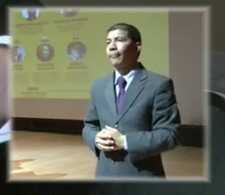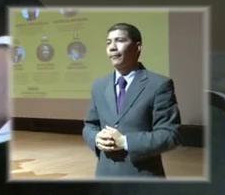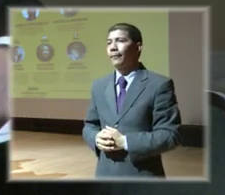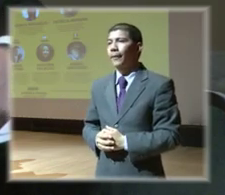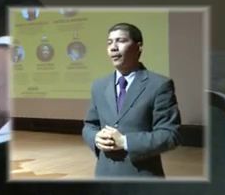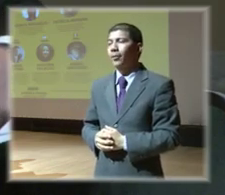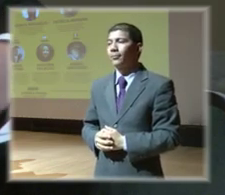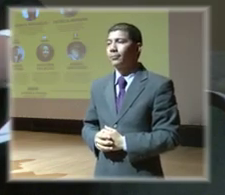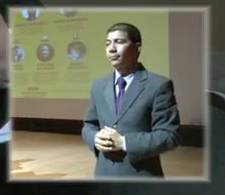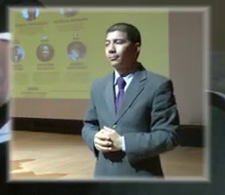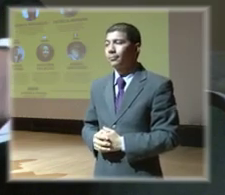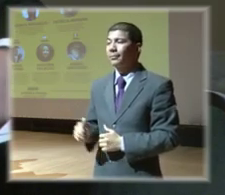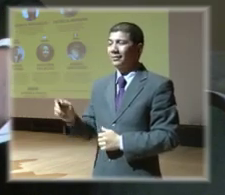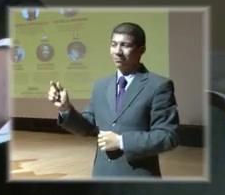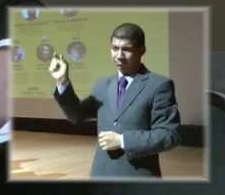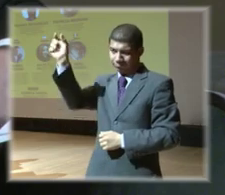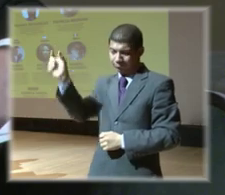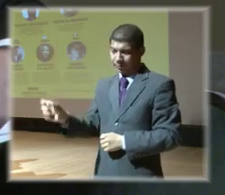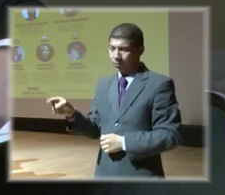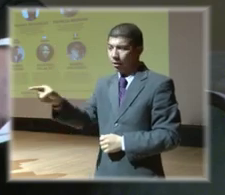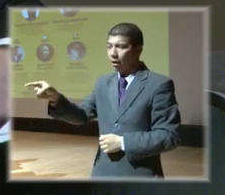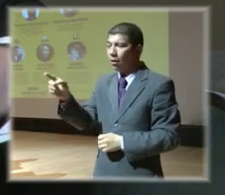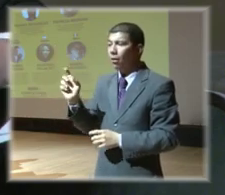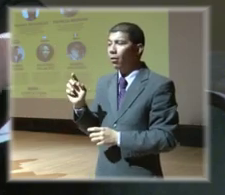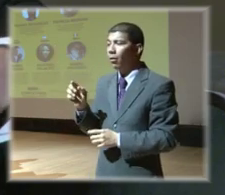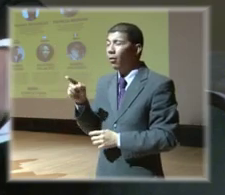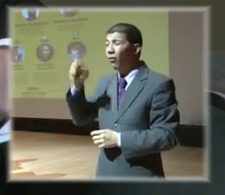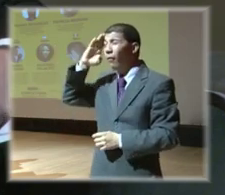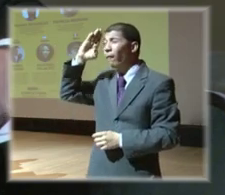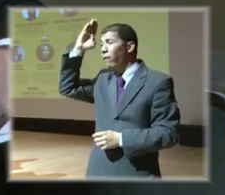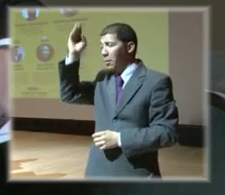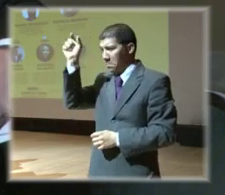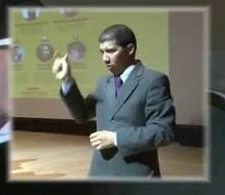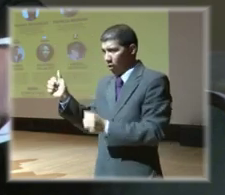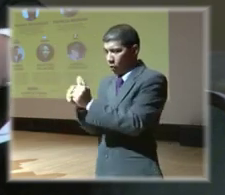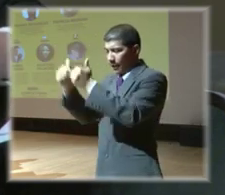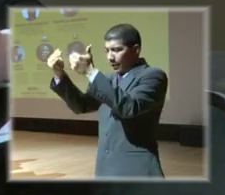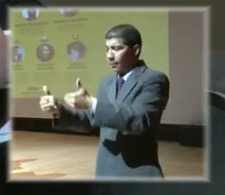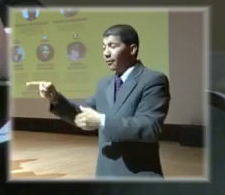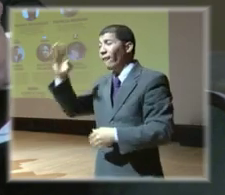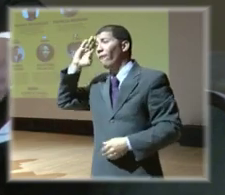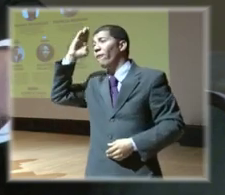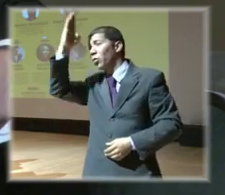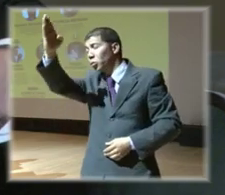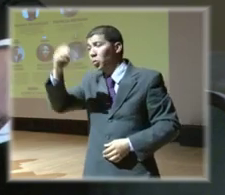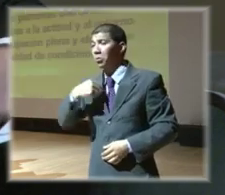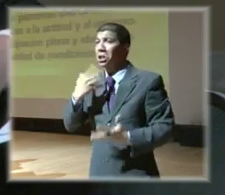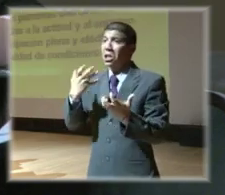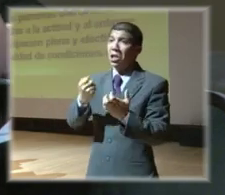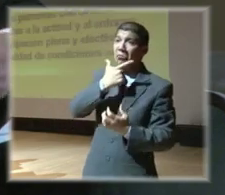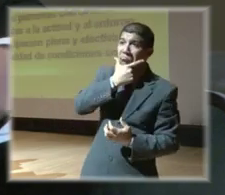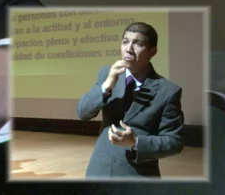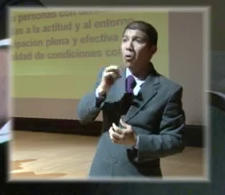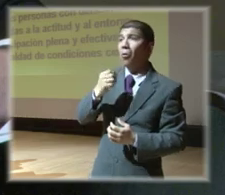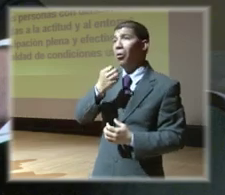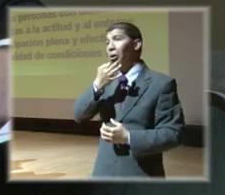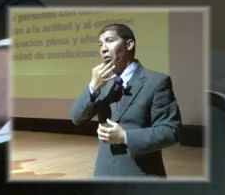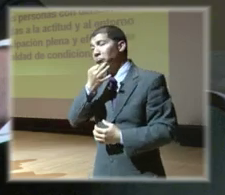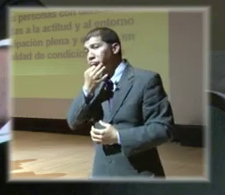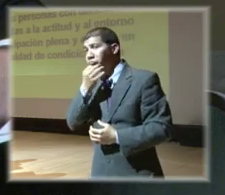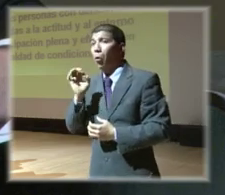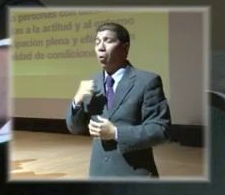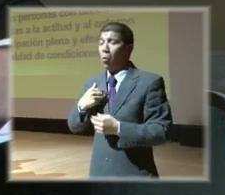incluso, sobre las cuales entendía que no podían en el futuro decidir sobre su sexualidad, era posible adelantar